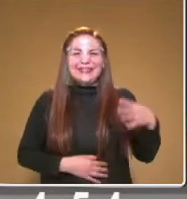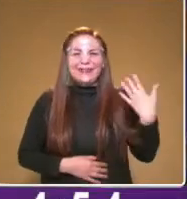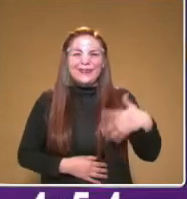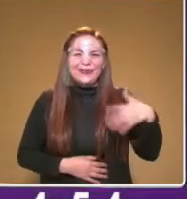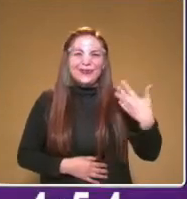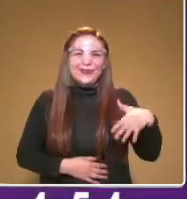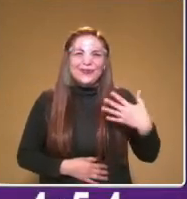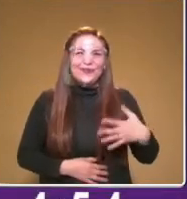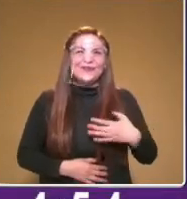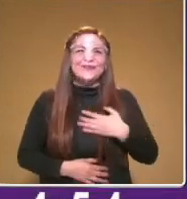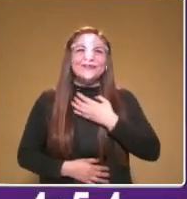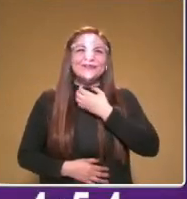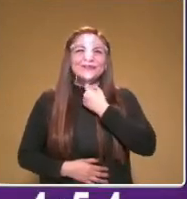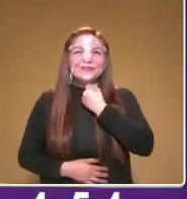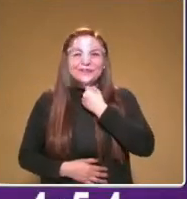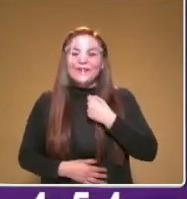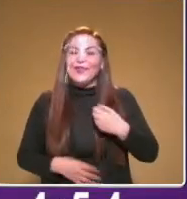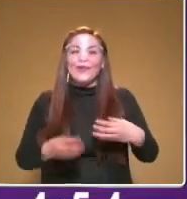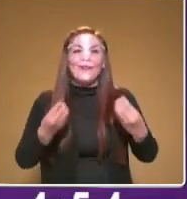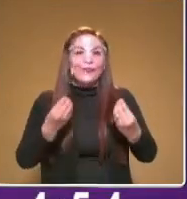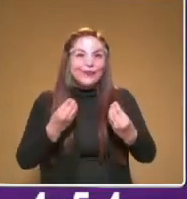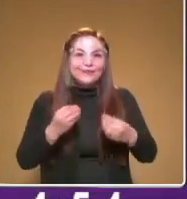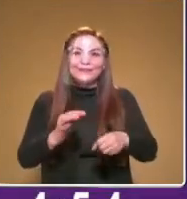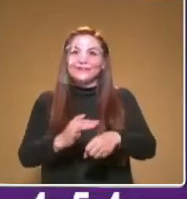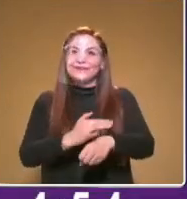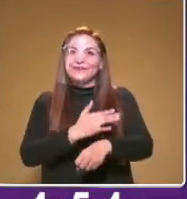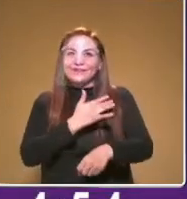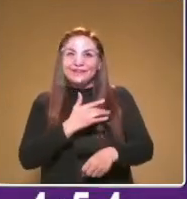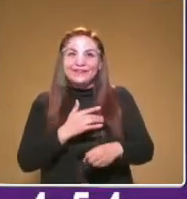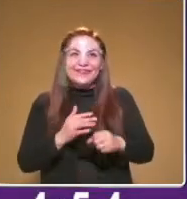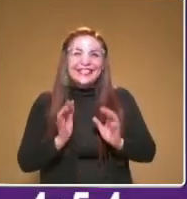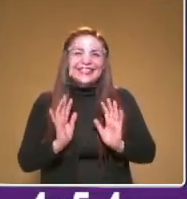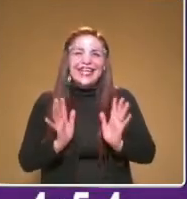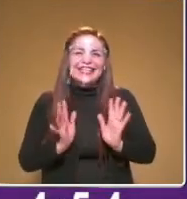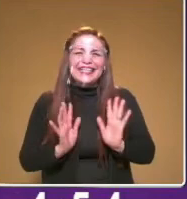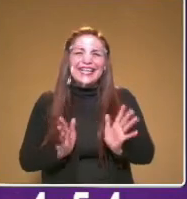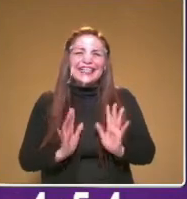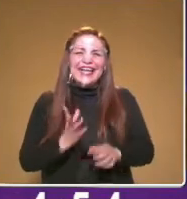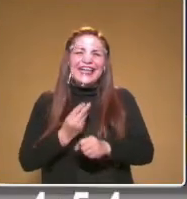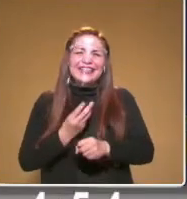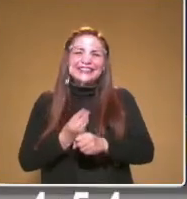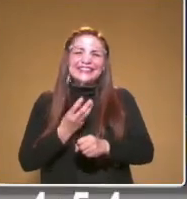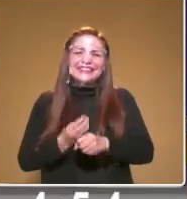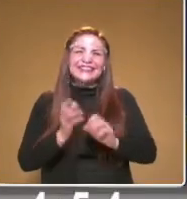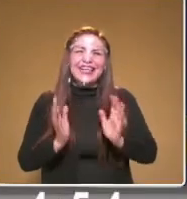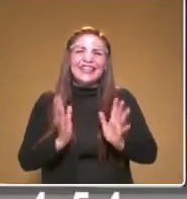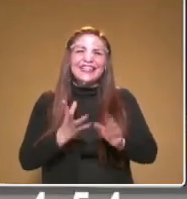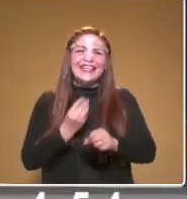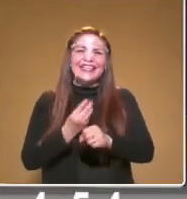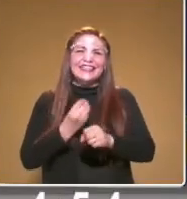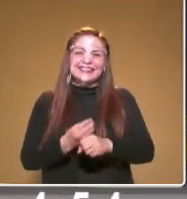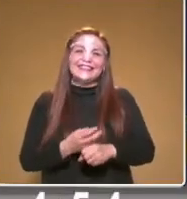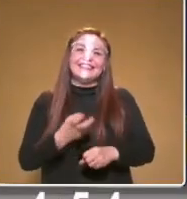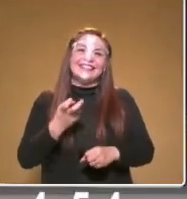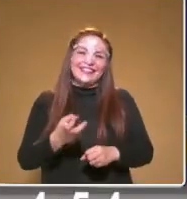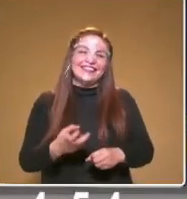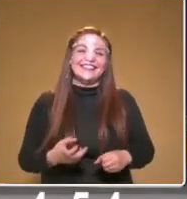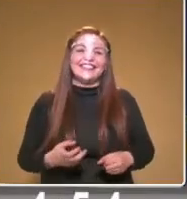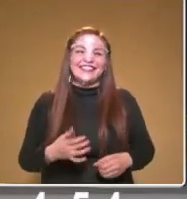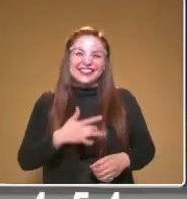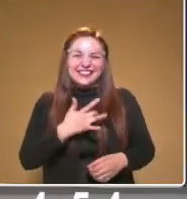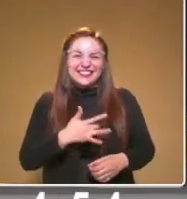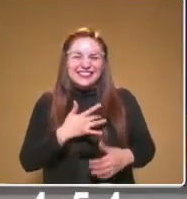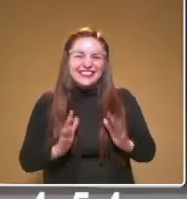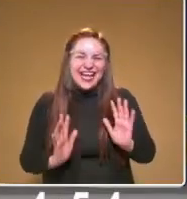esa molestia. En la parte más emocionante de la película, que ¡ay, ya, que se resuelva, que se salve! ¡Que se salve! ¡Que se vaya! O algo por el estilo. Pero